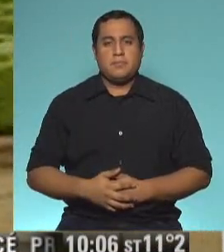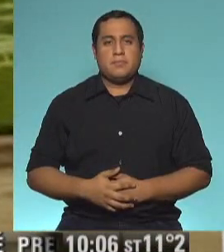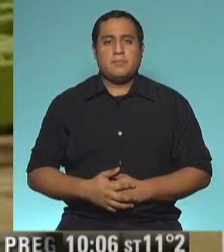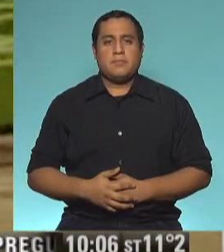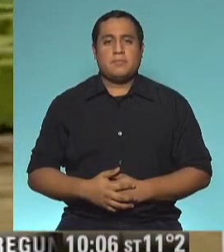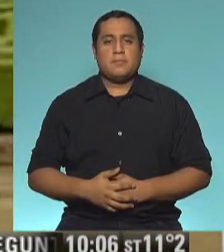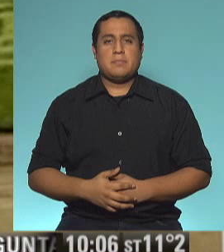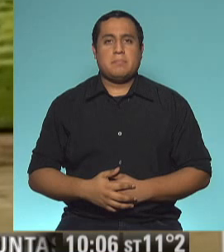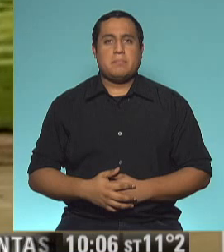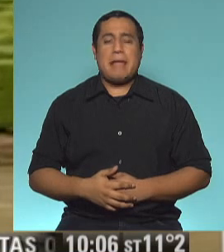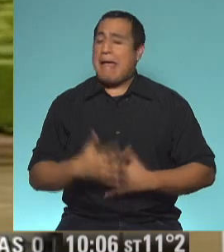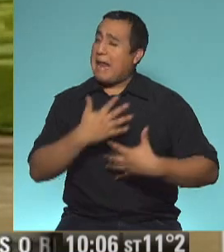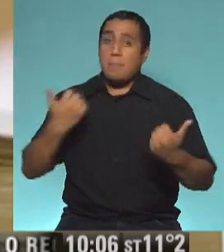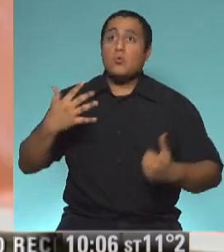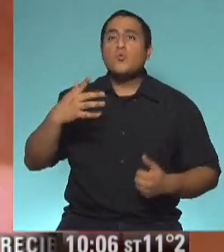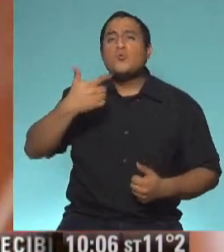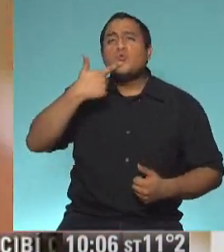Ser más rápido que Superman.